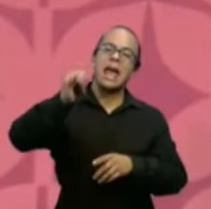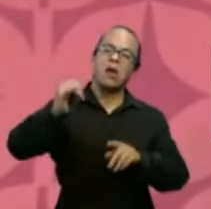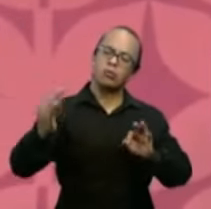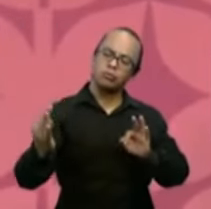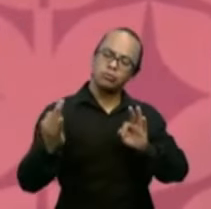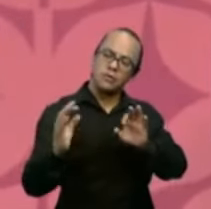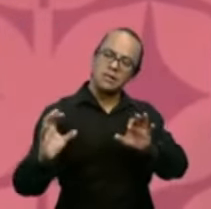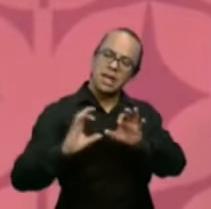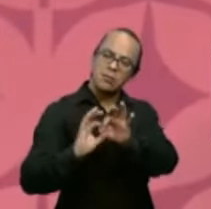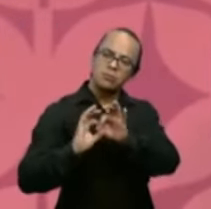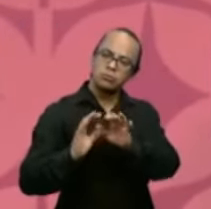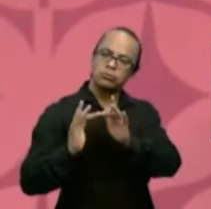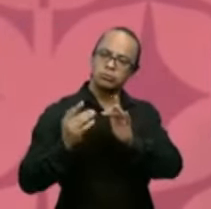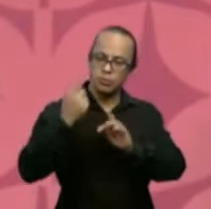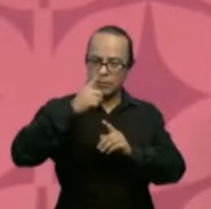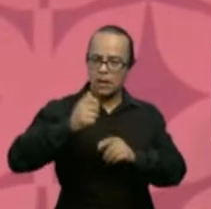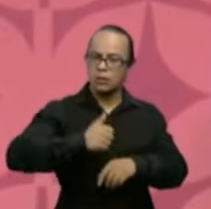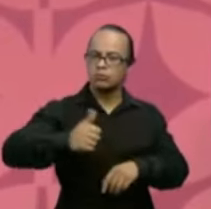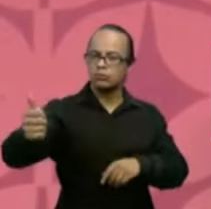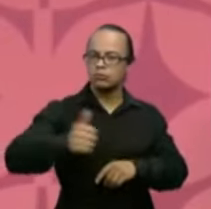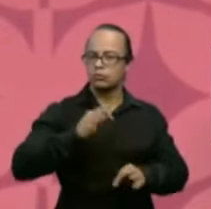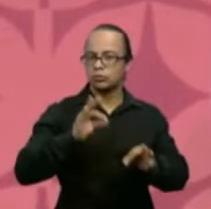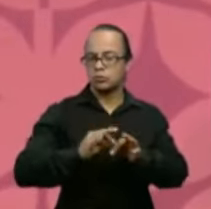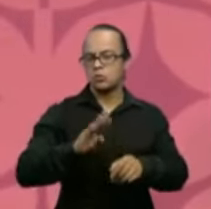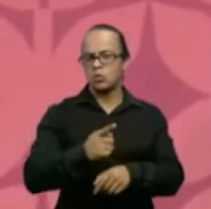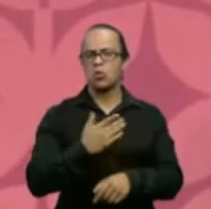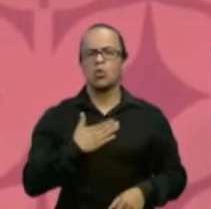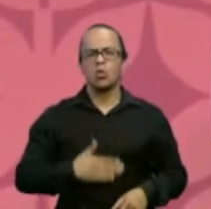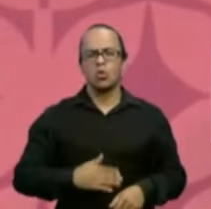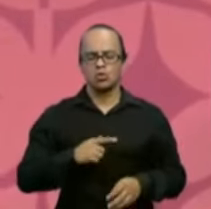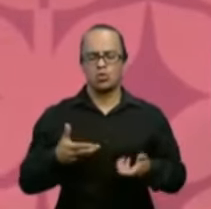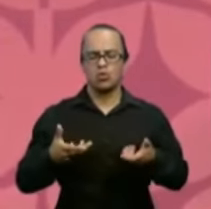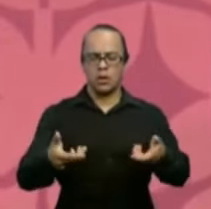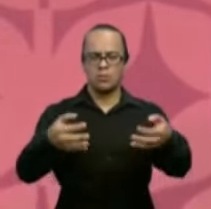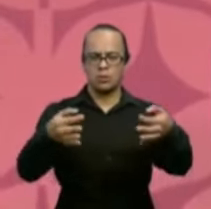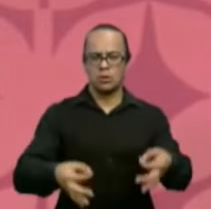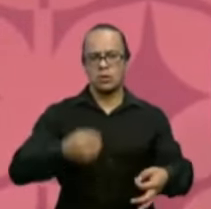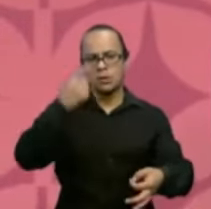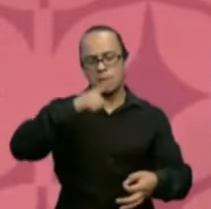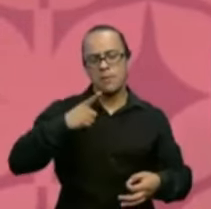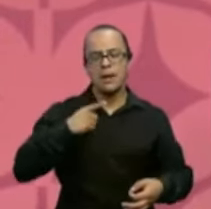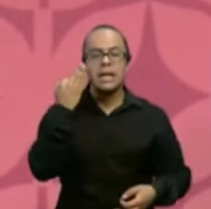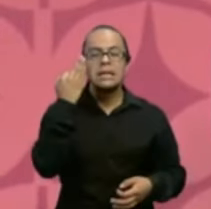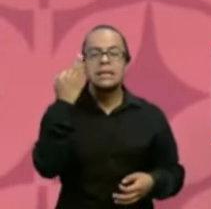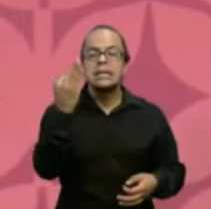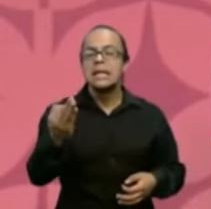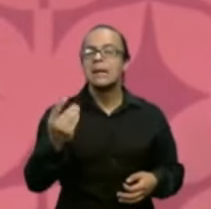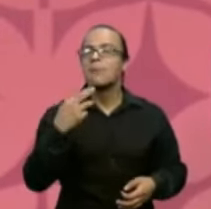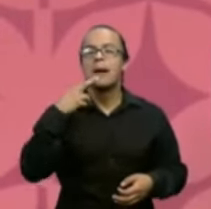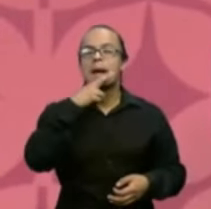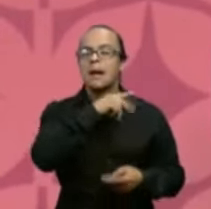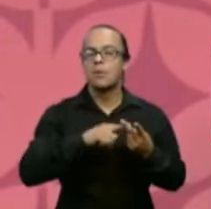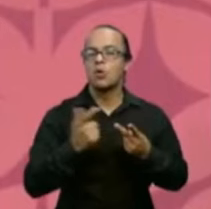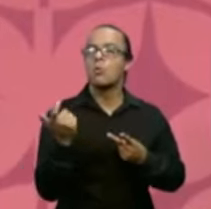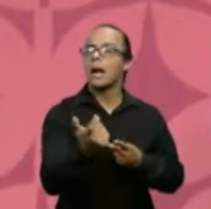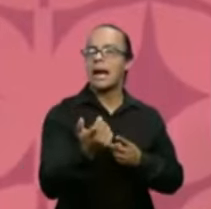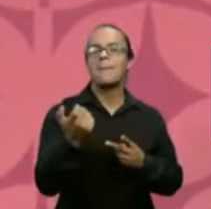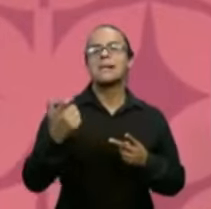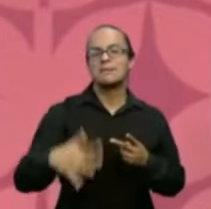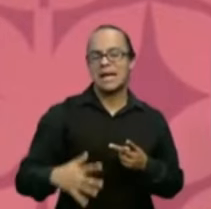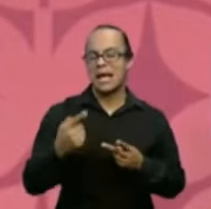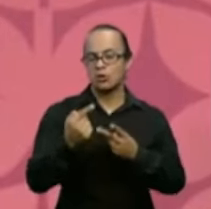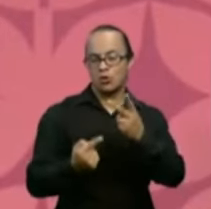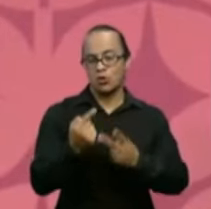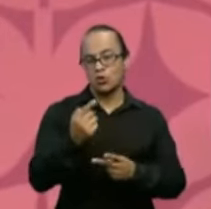movilidad. Porque merecemos vías y transportes dignos que nos ahorren costos y tiempos de traslado.